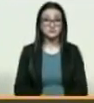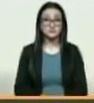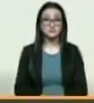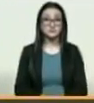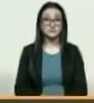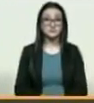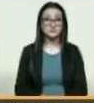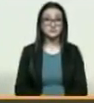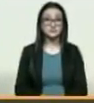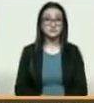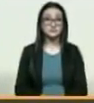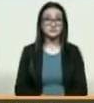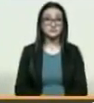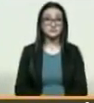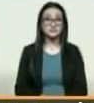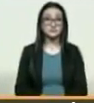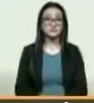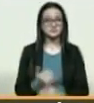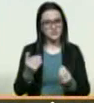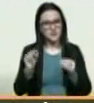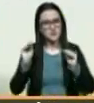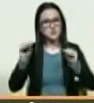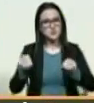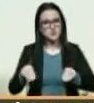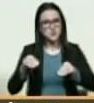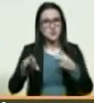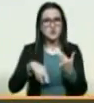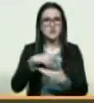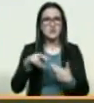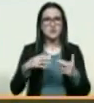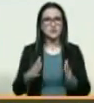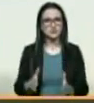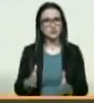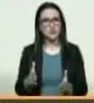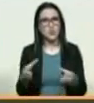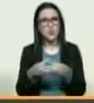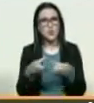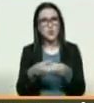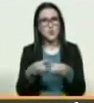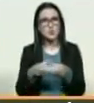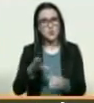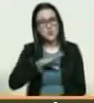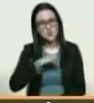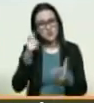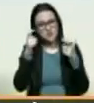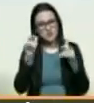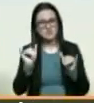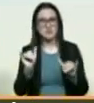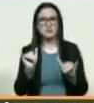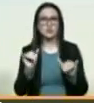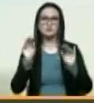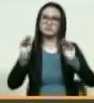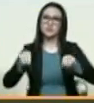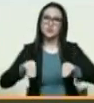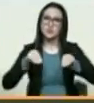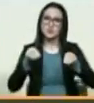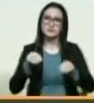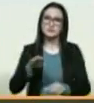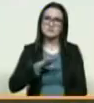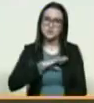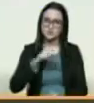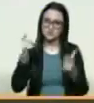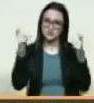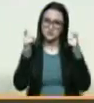Y hago un llamado desde aquí a las fuerzas revolucionarias, a las verdaderas fuerzas revolucionarias, a las de Chávez, a las del comandante